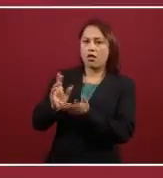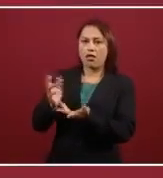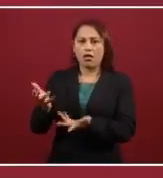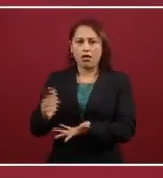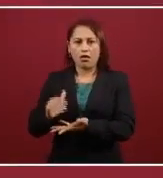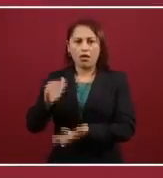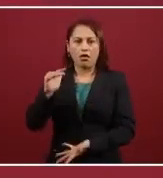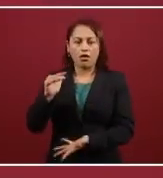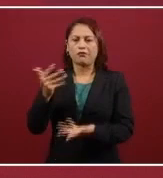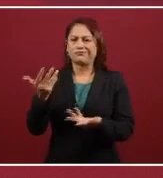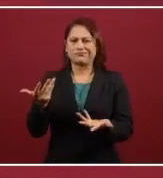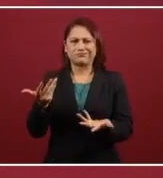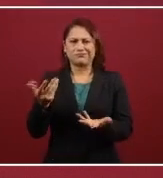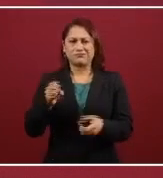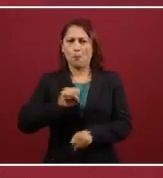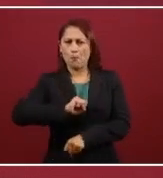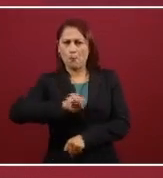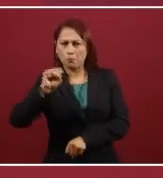no hay inflación,